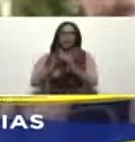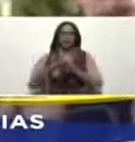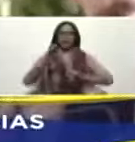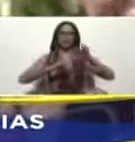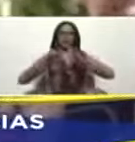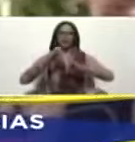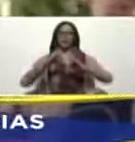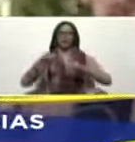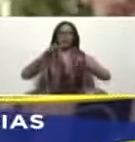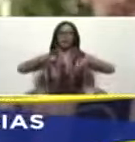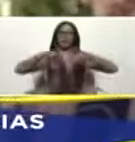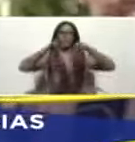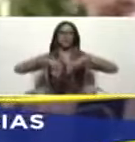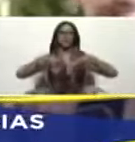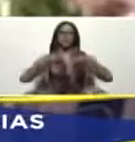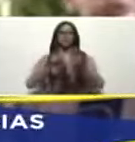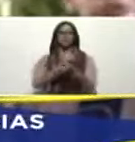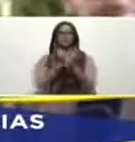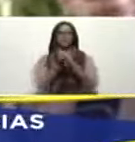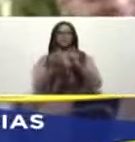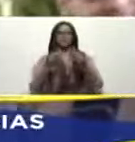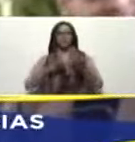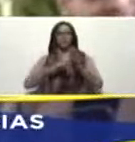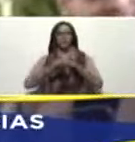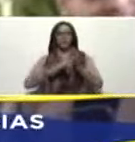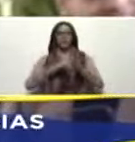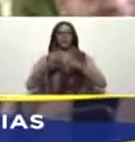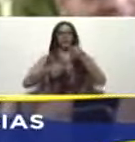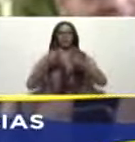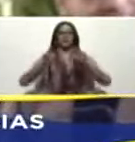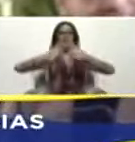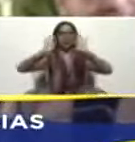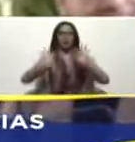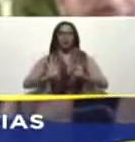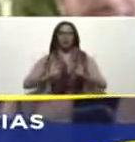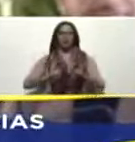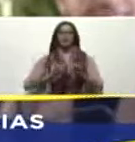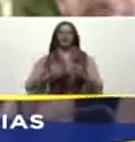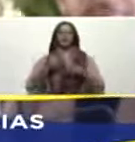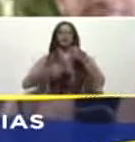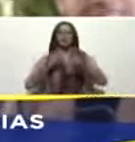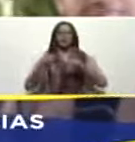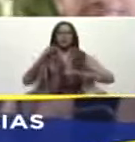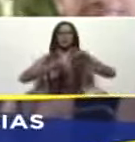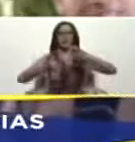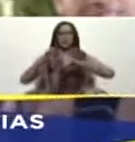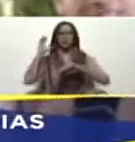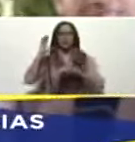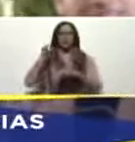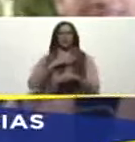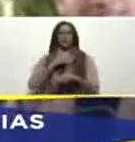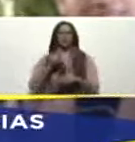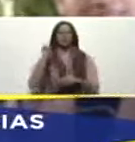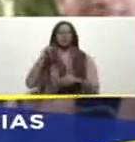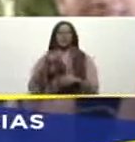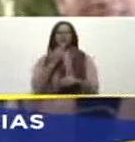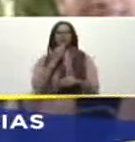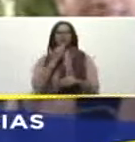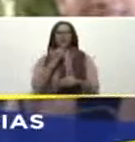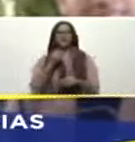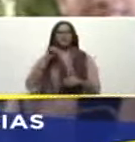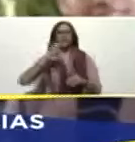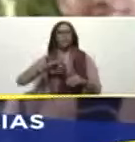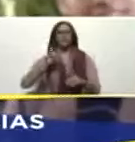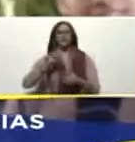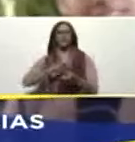estamos viendo que está haciendo un cambio significativo en la producción, en el modelo de producción científico del país, queremos también acercarnos y ver, estamos también